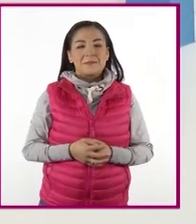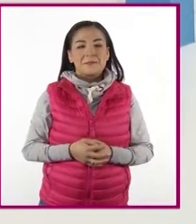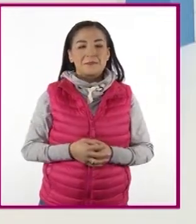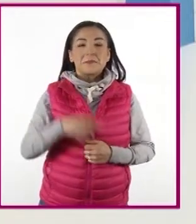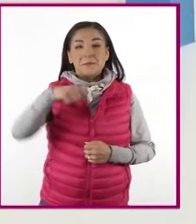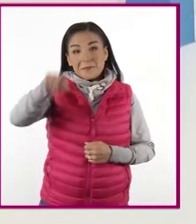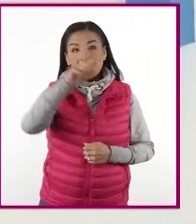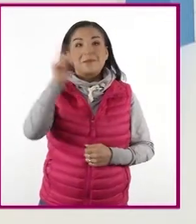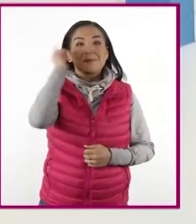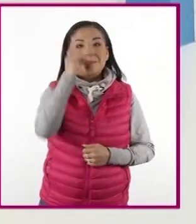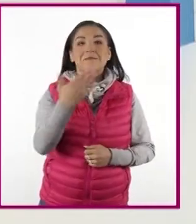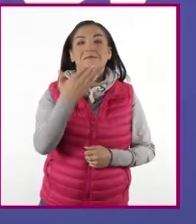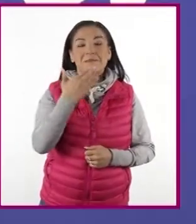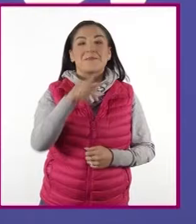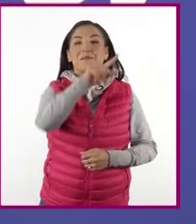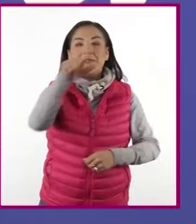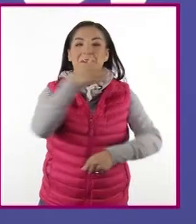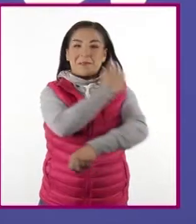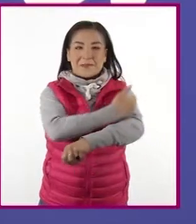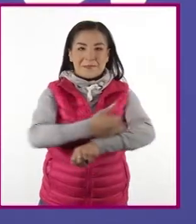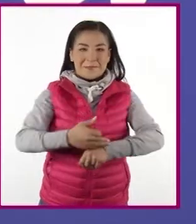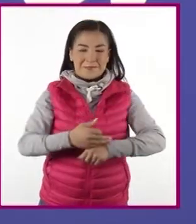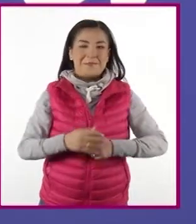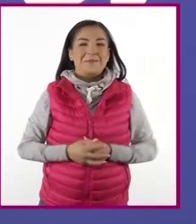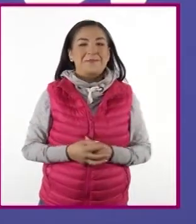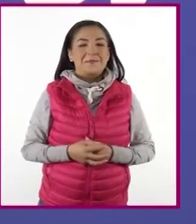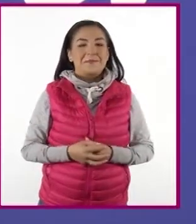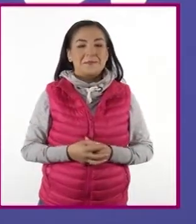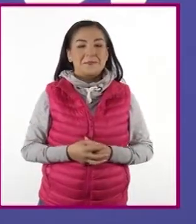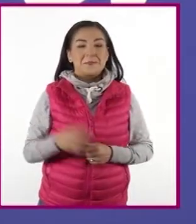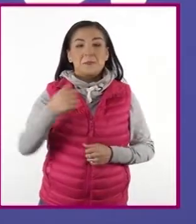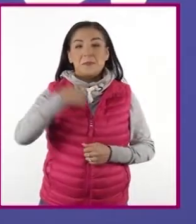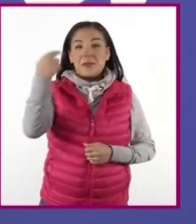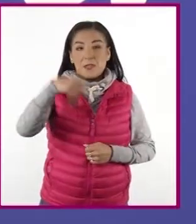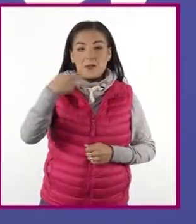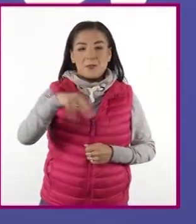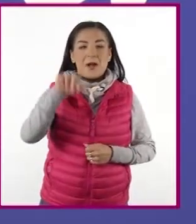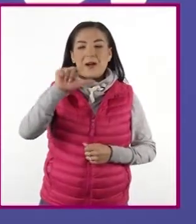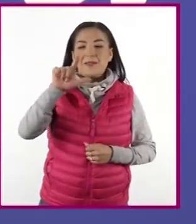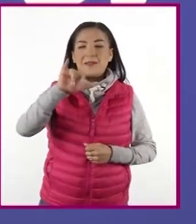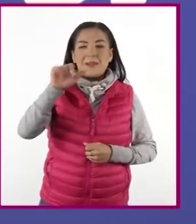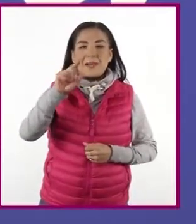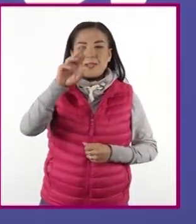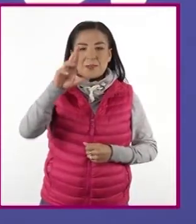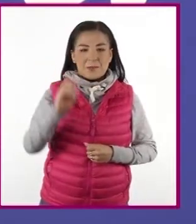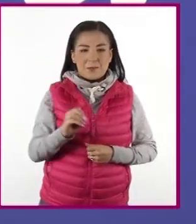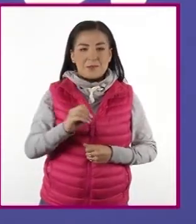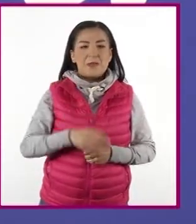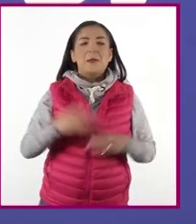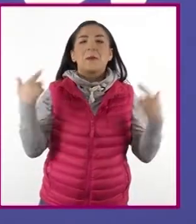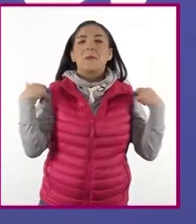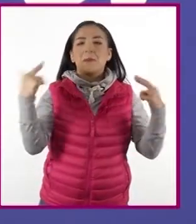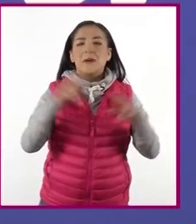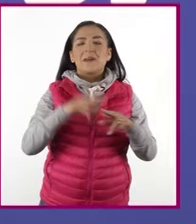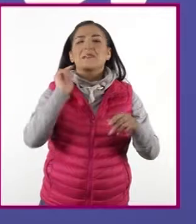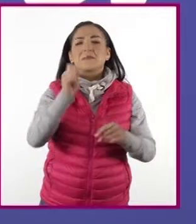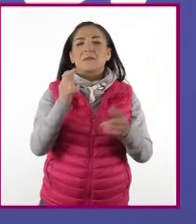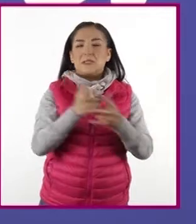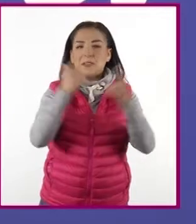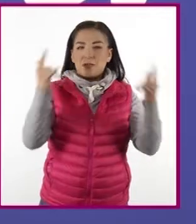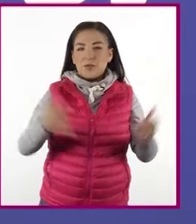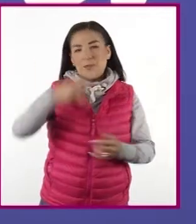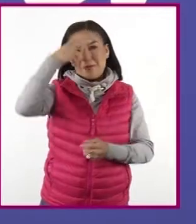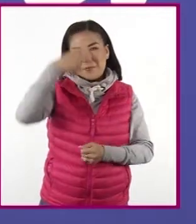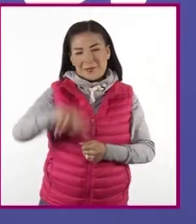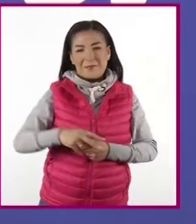encuentren muy bien en compañía de su familia. Mi nombre es Alejandro Sevilla, profesor de la asignatura Historia de México,